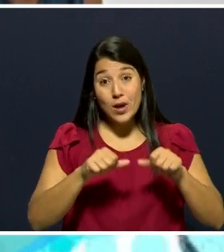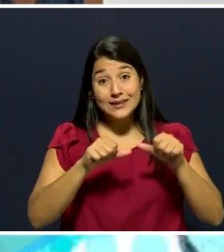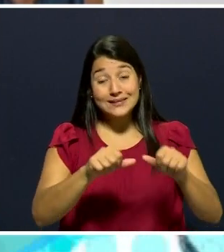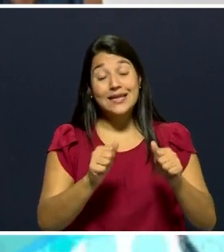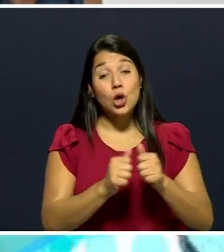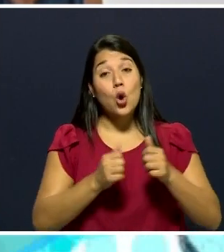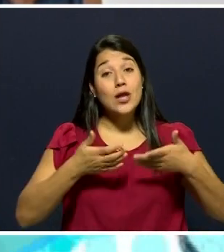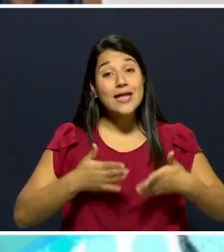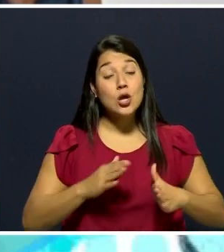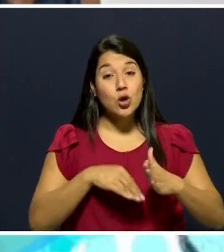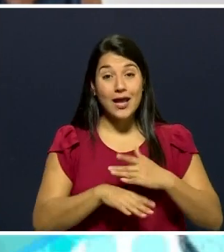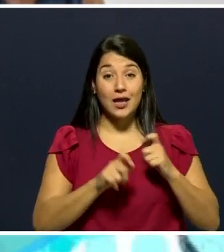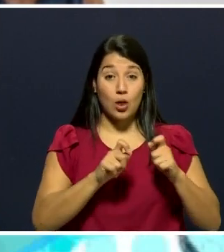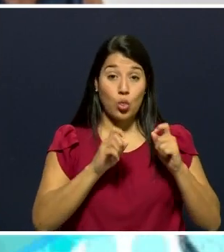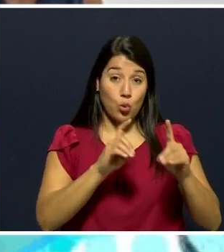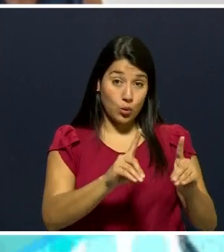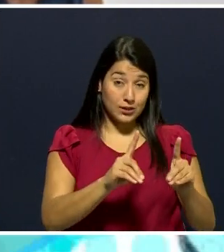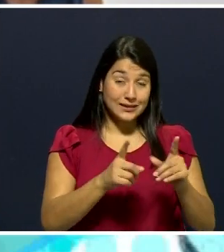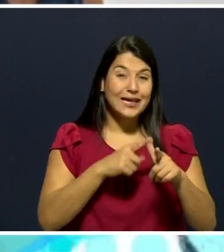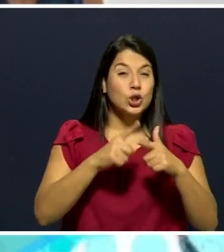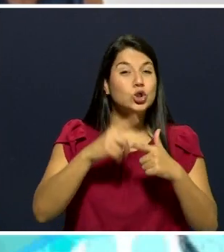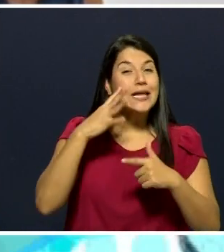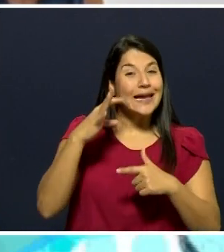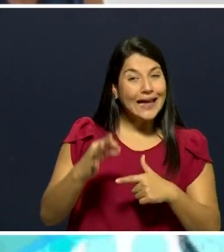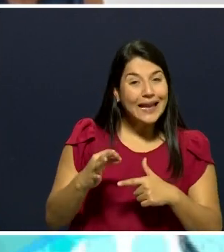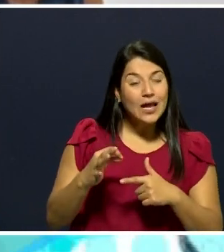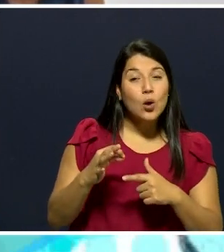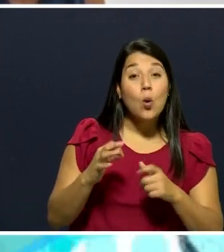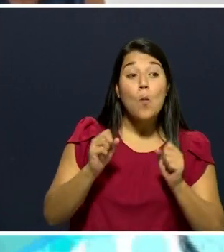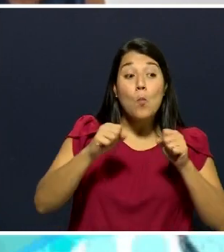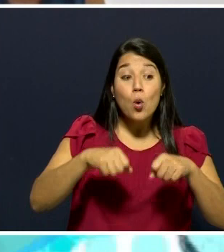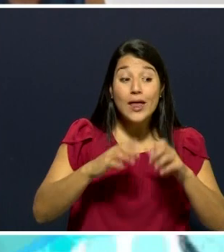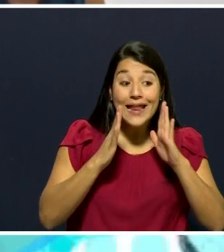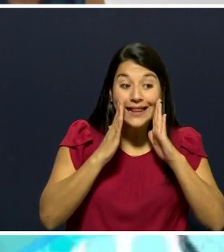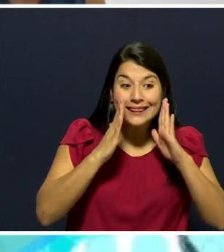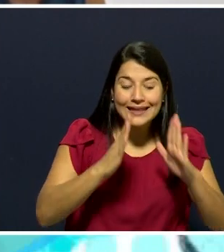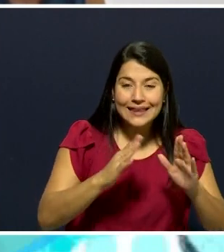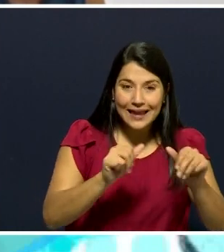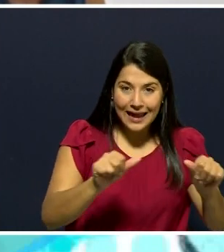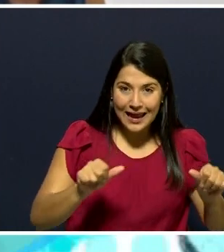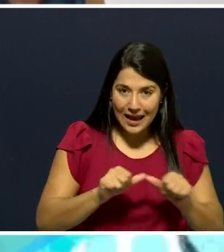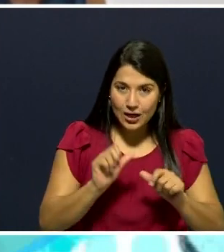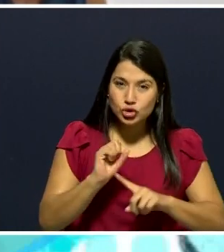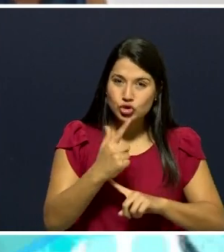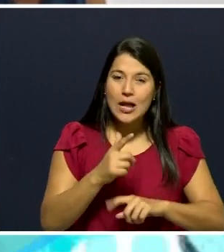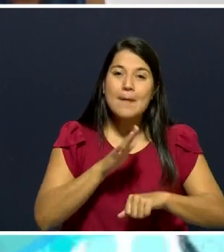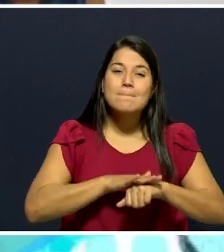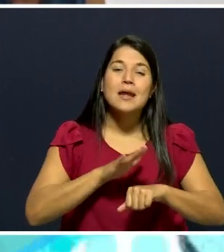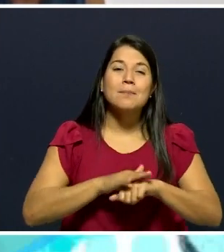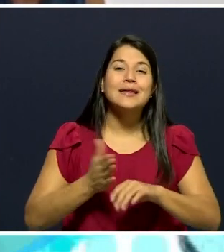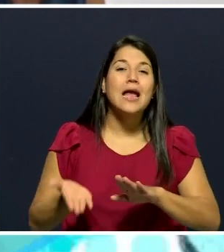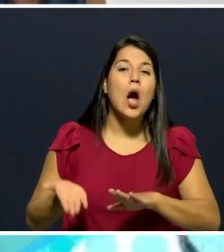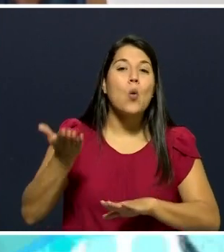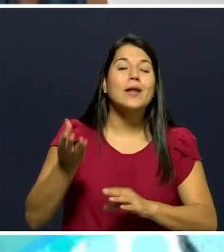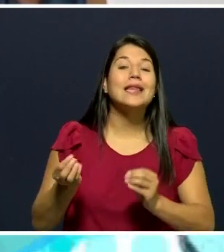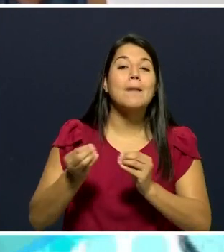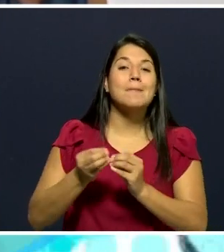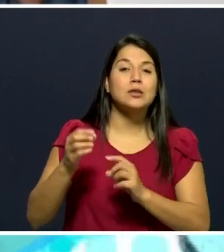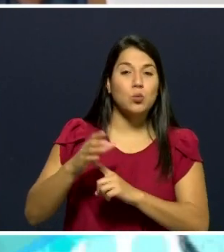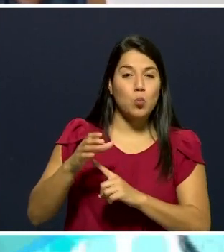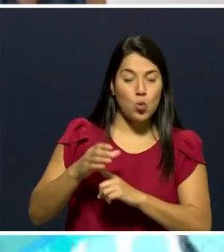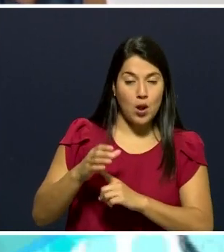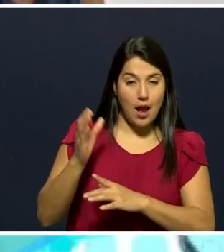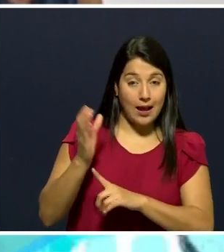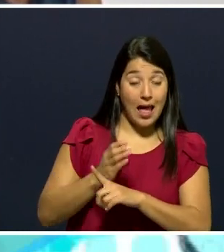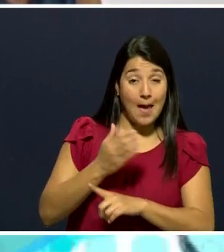educativo. Es decir, de alguna manera la inversión social genera también réditos importantes en popularidad. Ahorita tenemos una popularidad que es